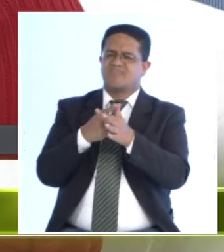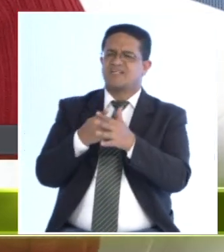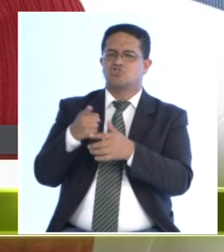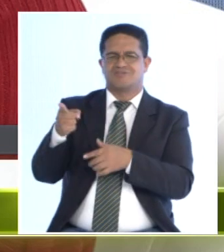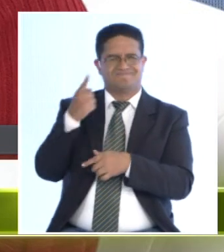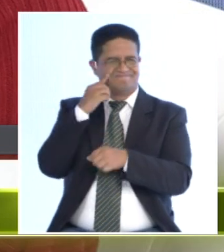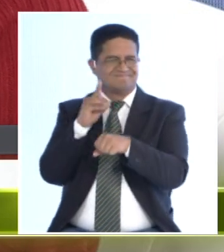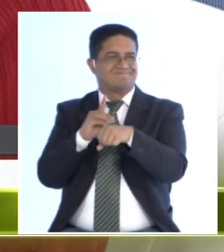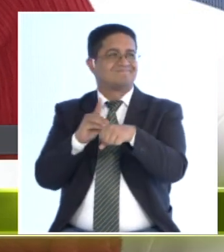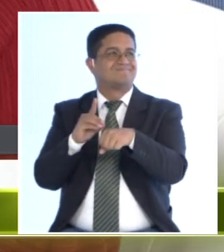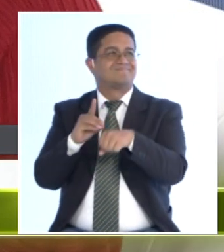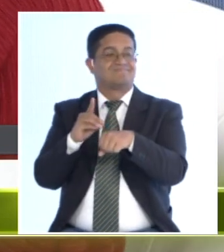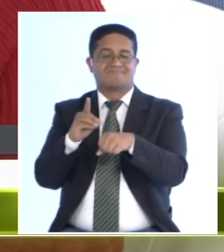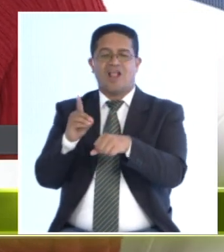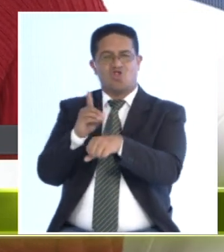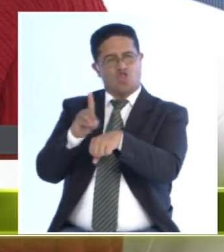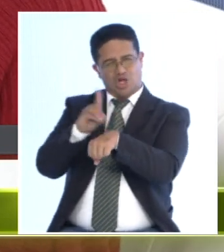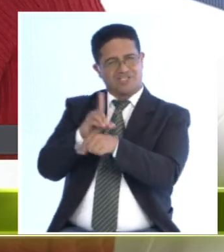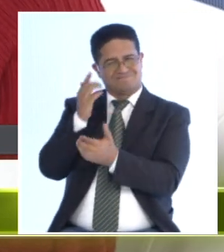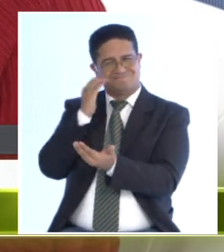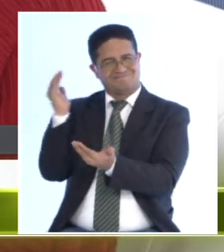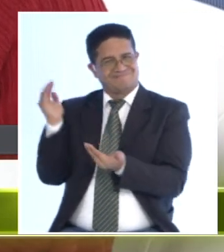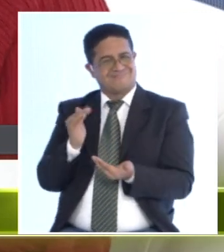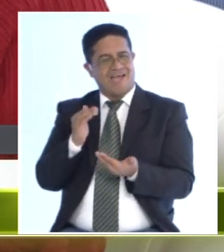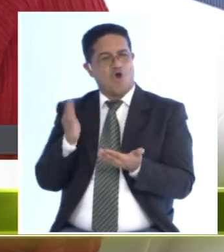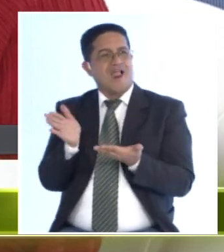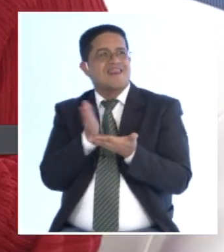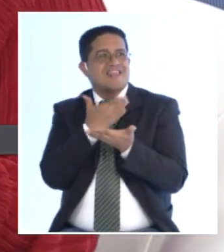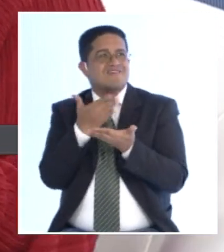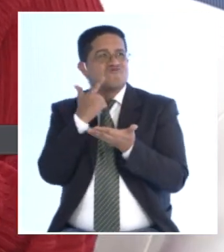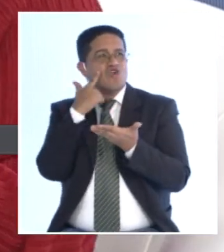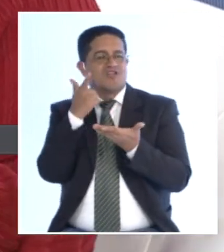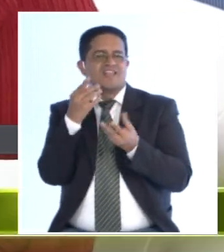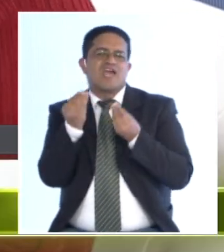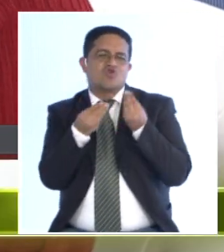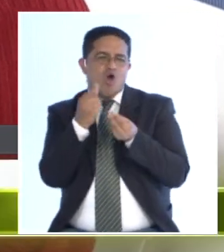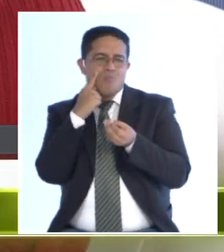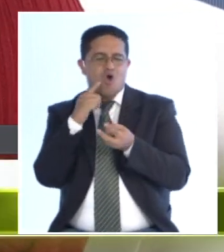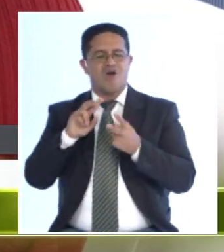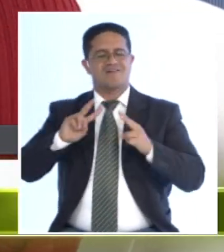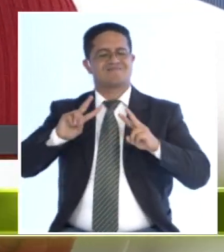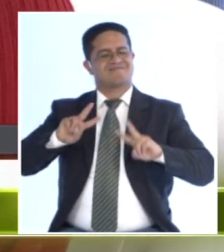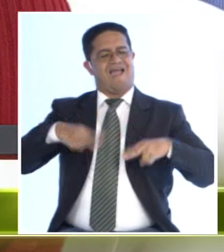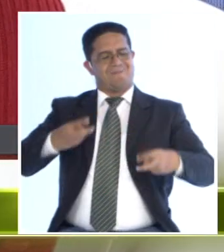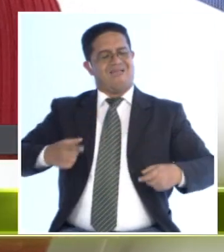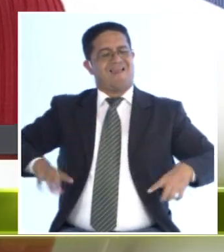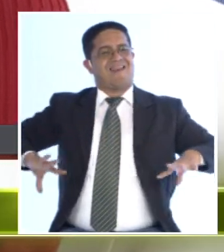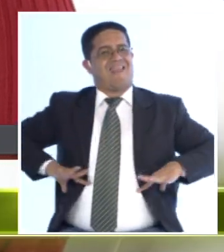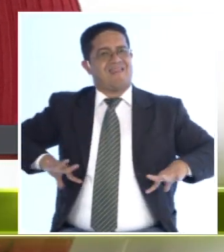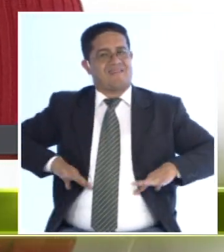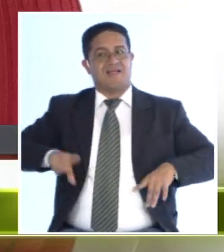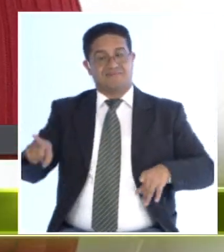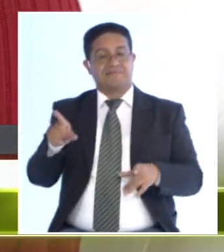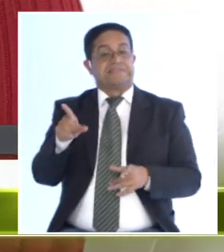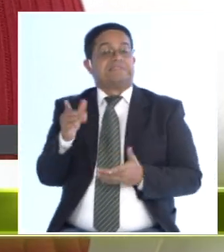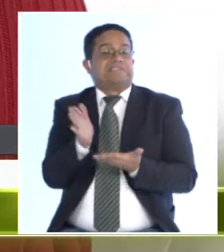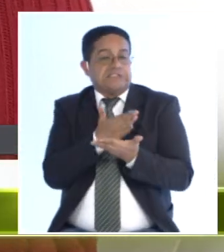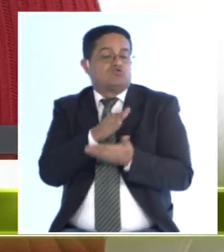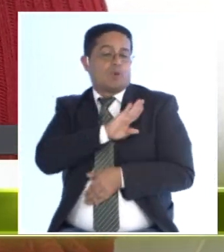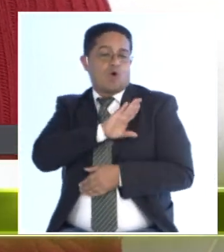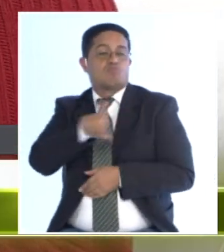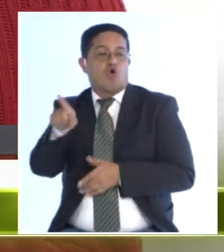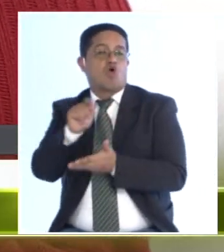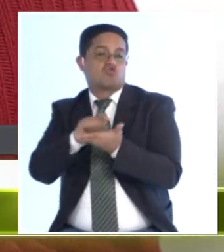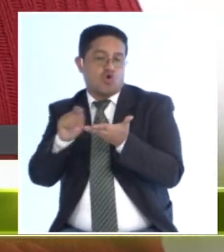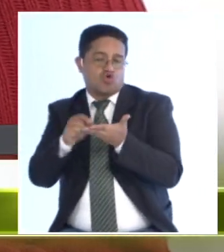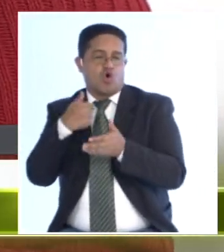doctor Leopoldo me ha traído este libro, La cadera artificial, el reemplazo para mejorar. Justamente es un libro del doctor que me ha traído, lo